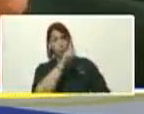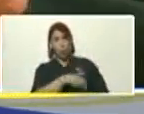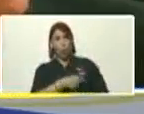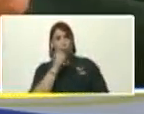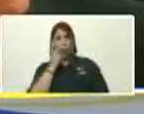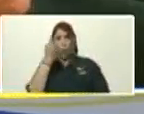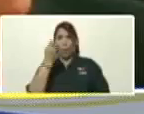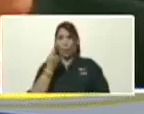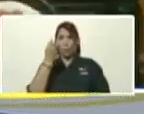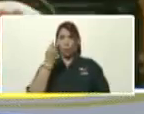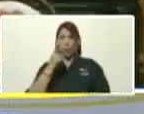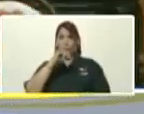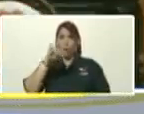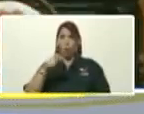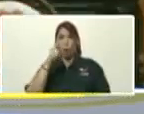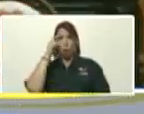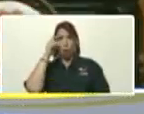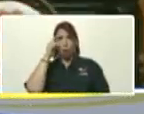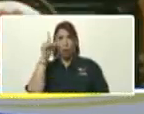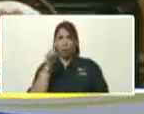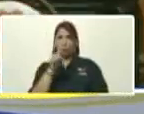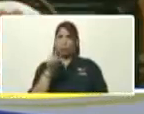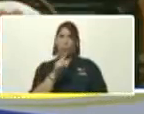diputado Jorge Rodríguez no pudo venir